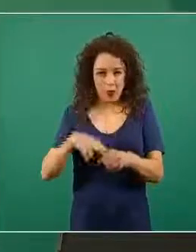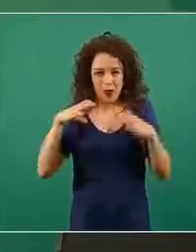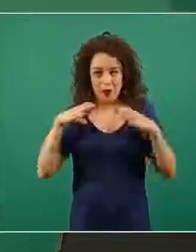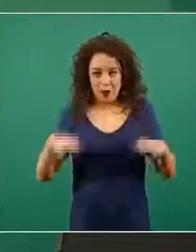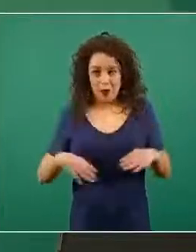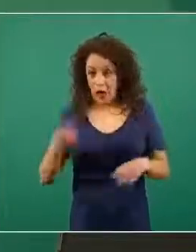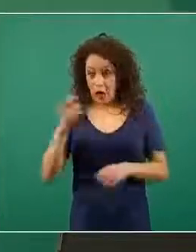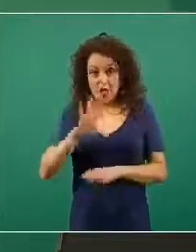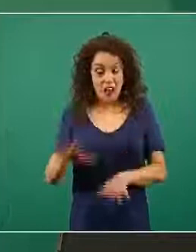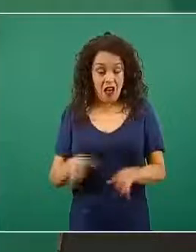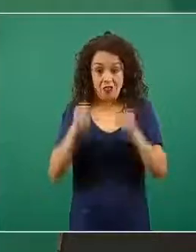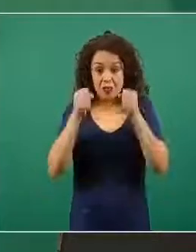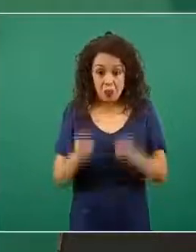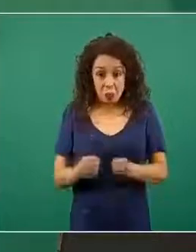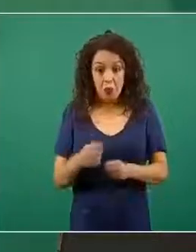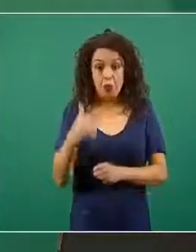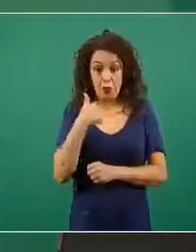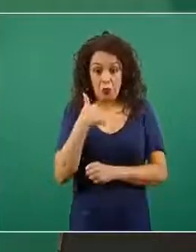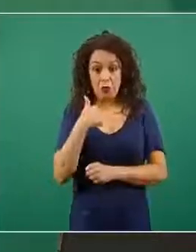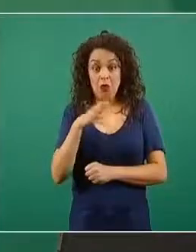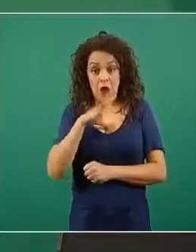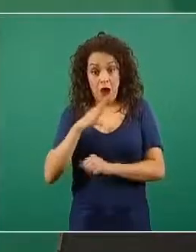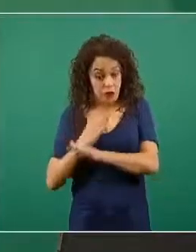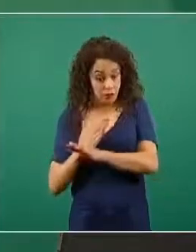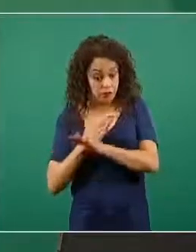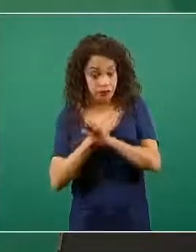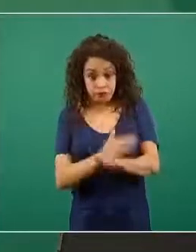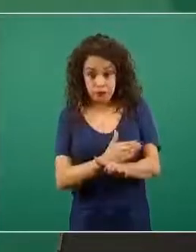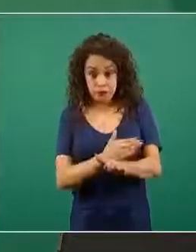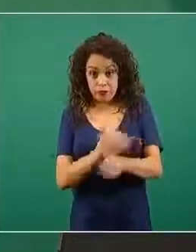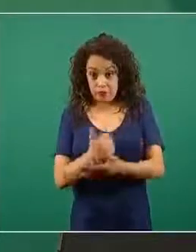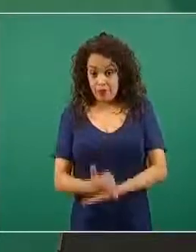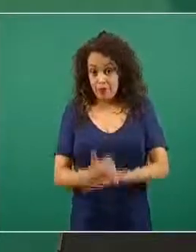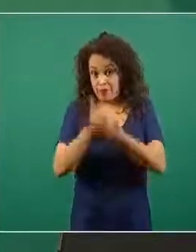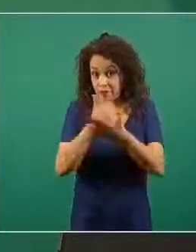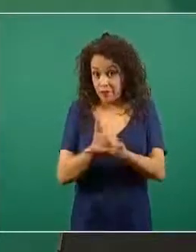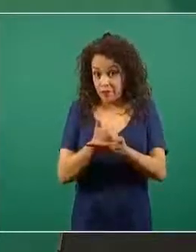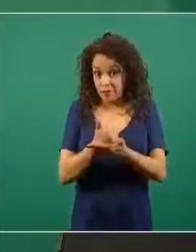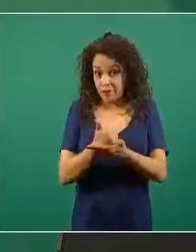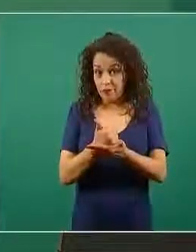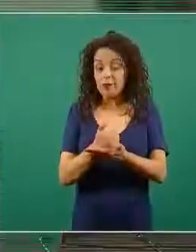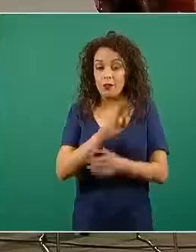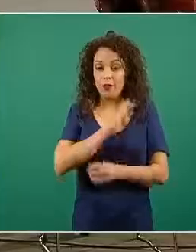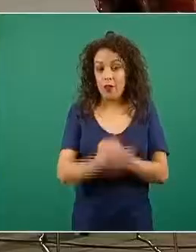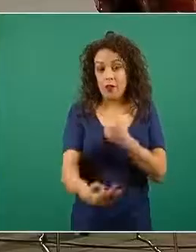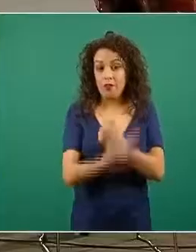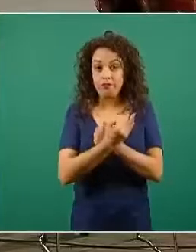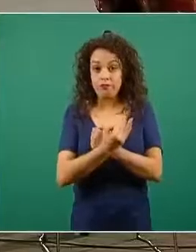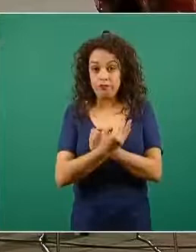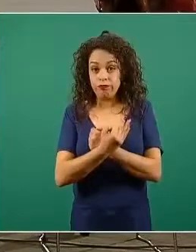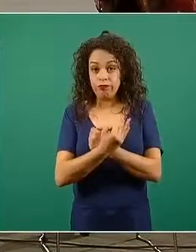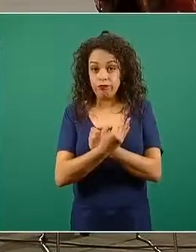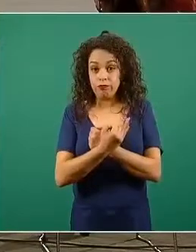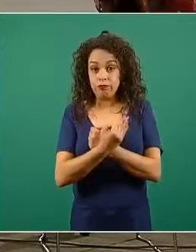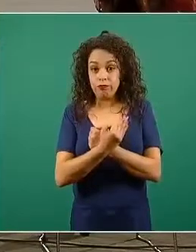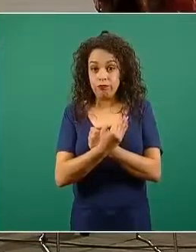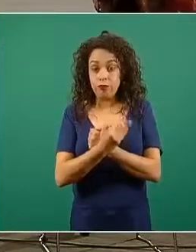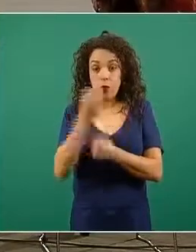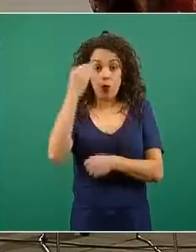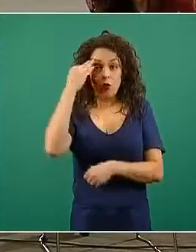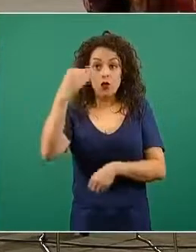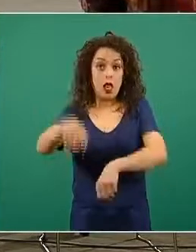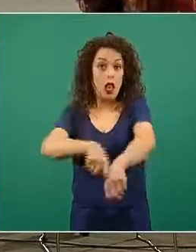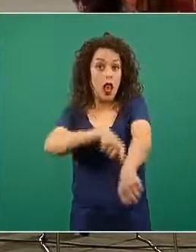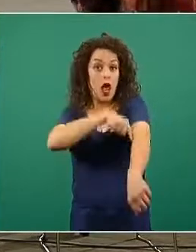es una garantía de que yo tenga anticuerpos neutralizantes y por ende una protección duradera. Hay